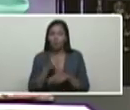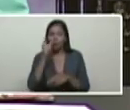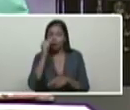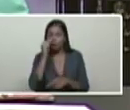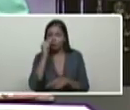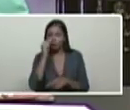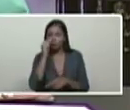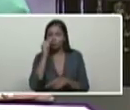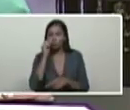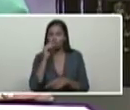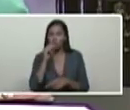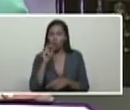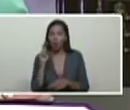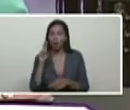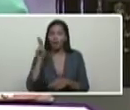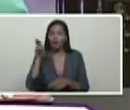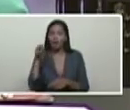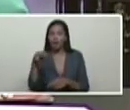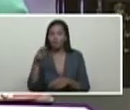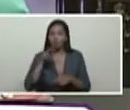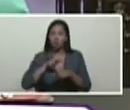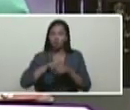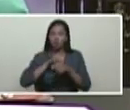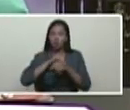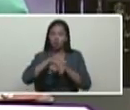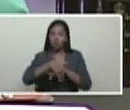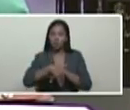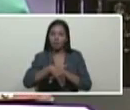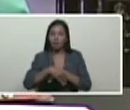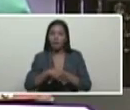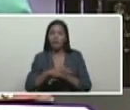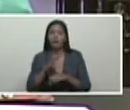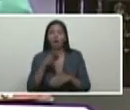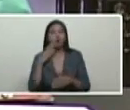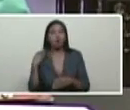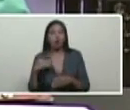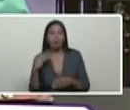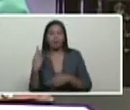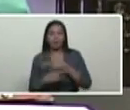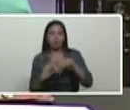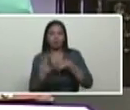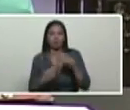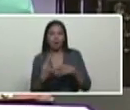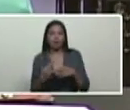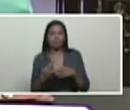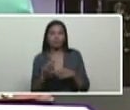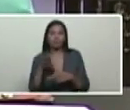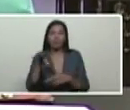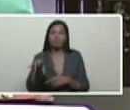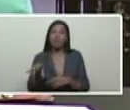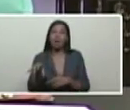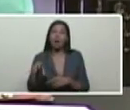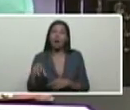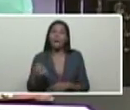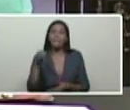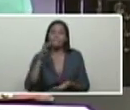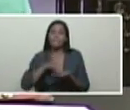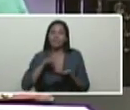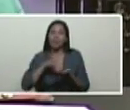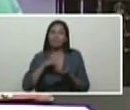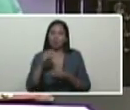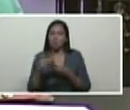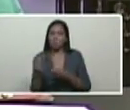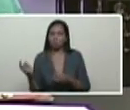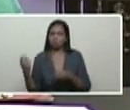Rodríguez, otro gran gobernador, joven líder revolucionario del estado Miranda, siempre lo digo, ¿cómo llegó